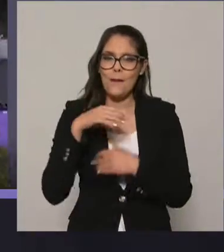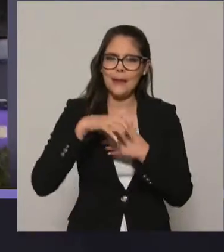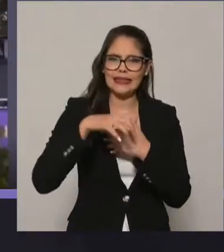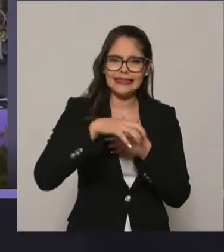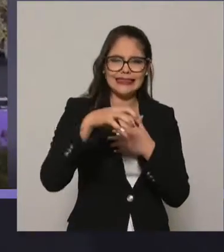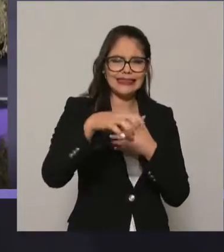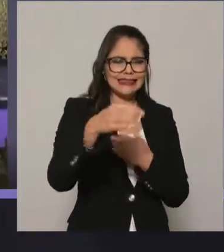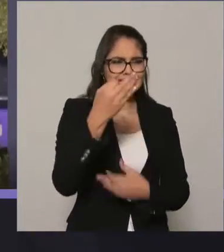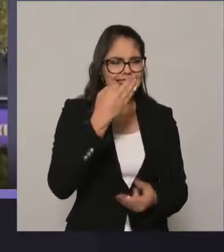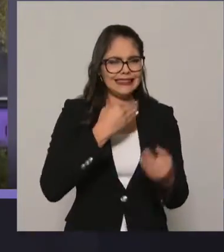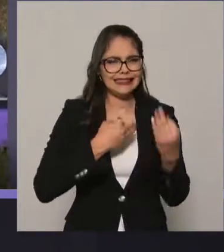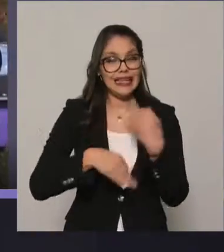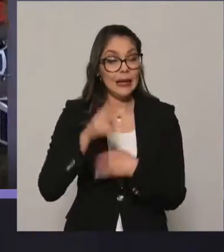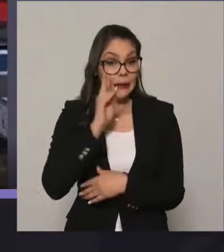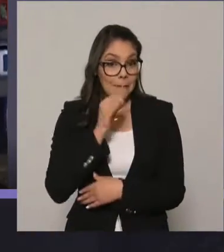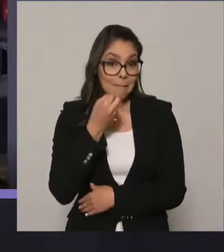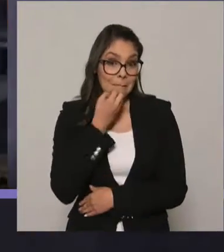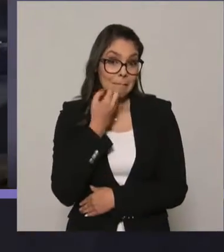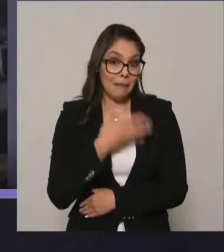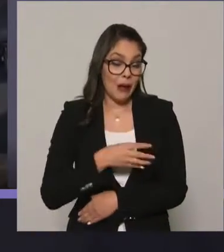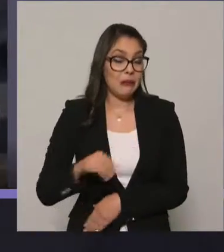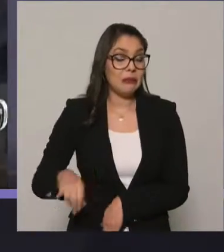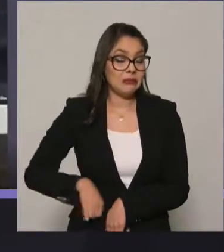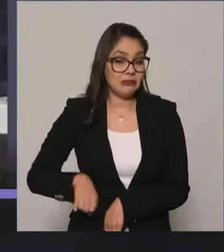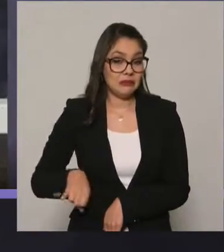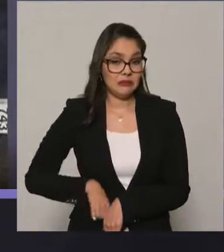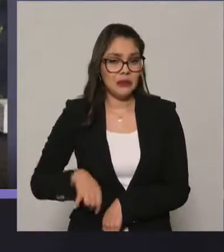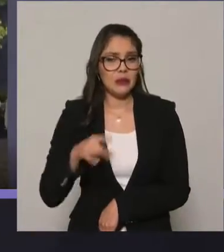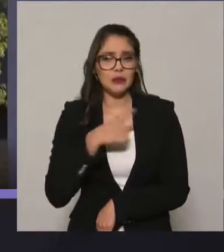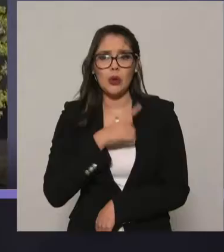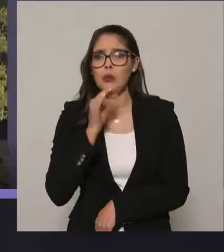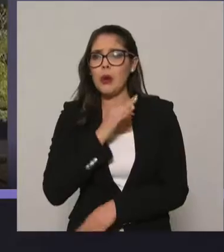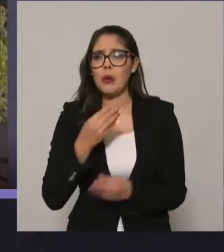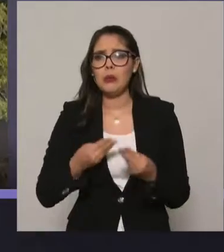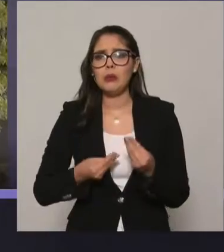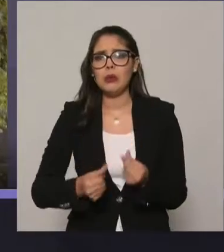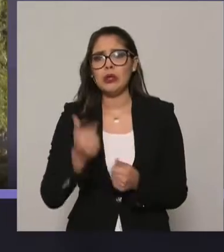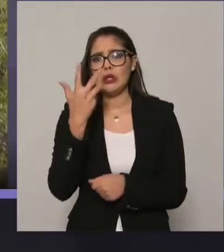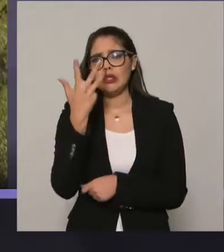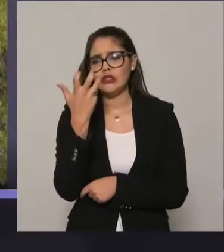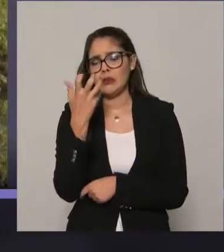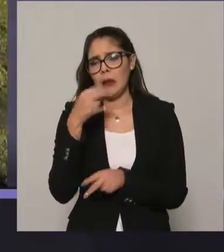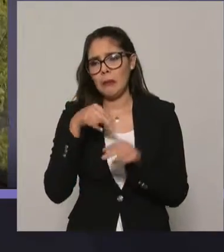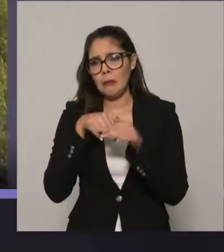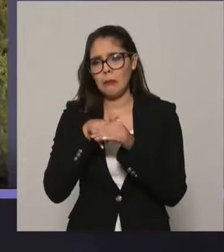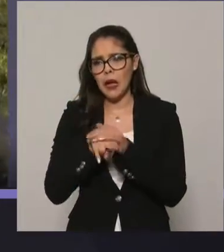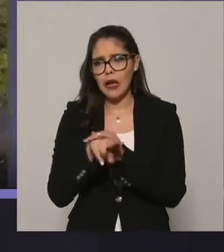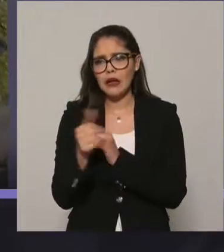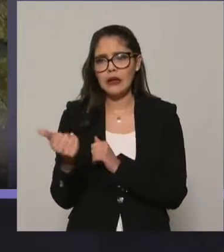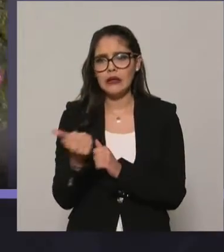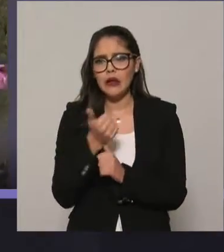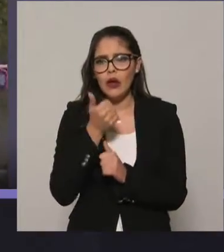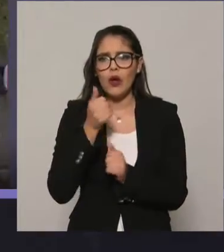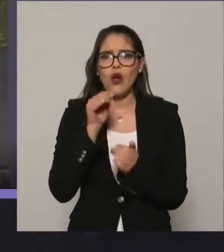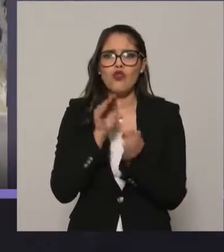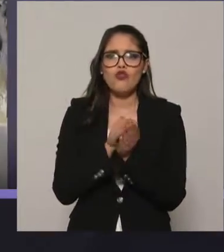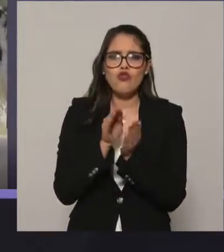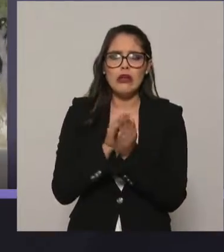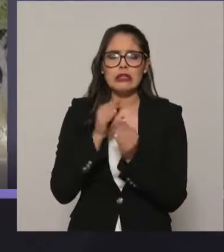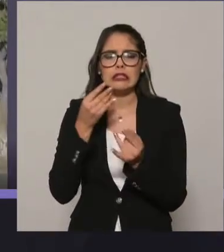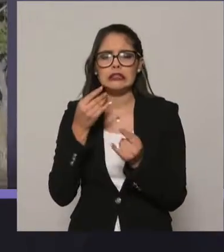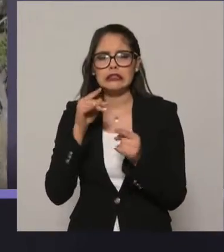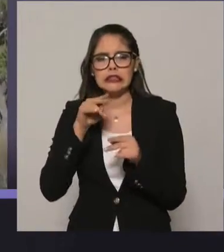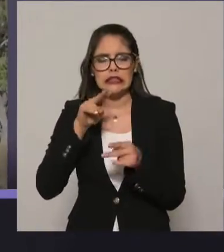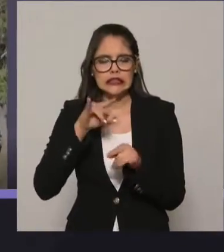tienes una opción interesante. Solamente se gastarían 5 pesos en el metro. Se lleva sus tortas, su lunch, su